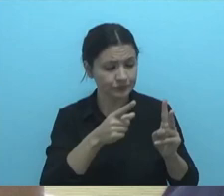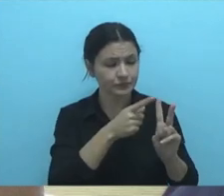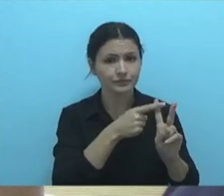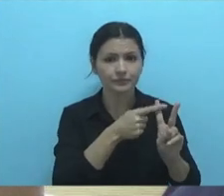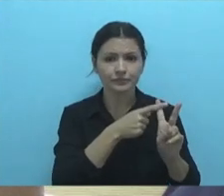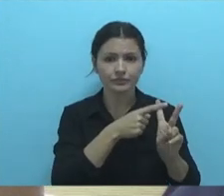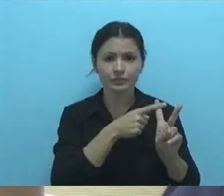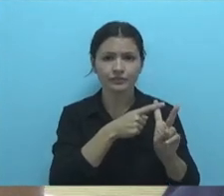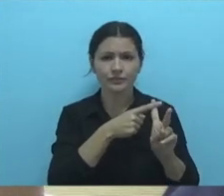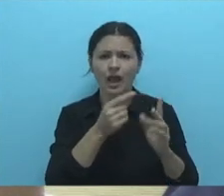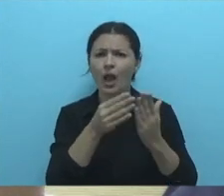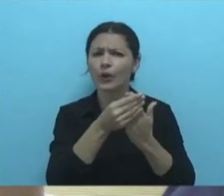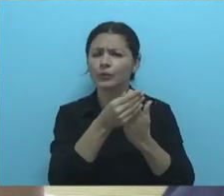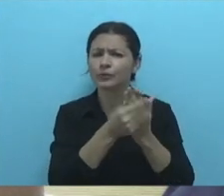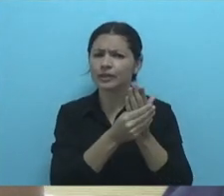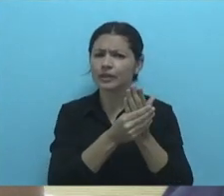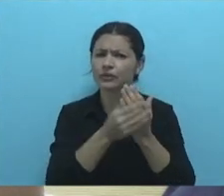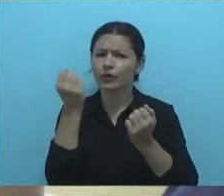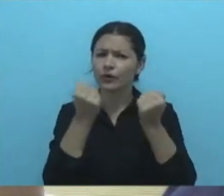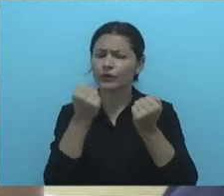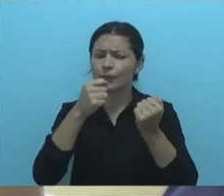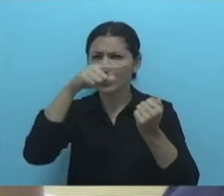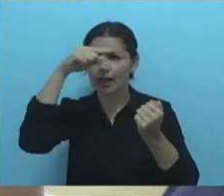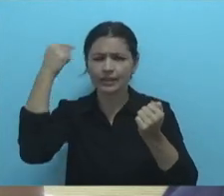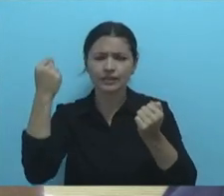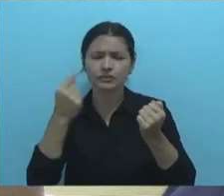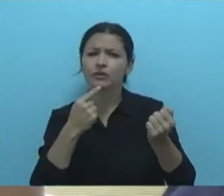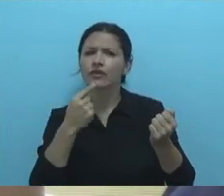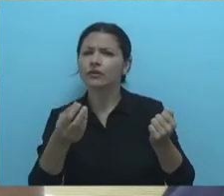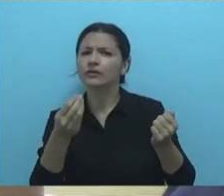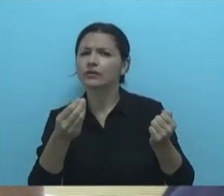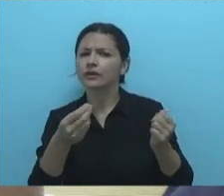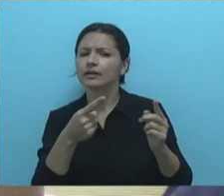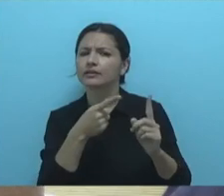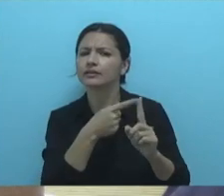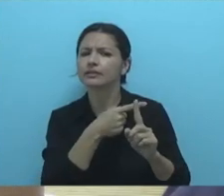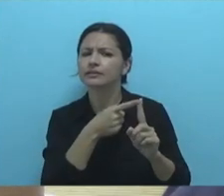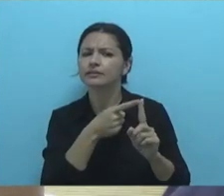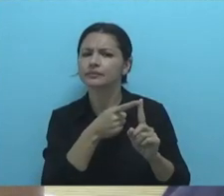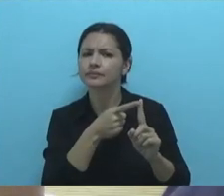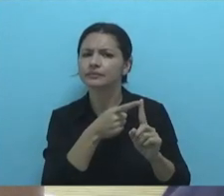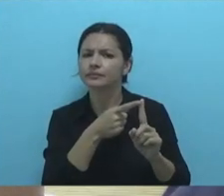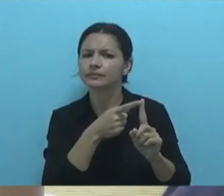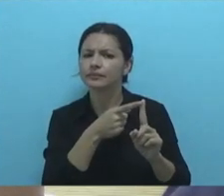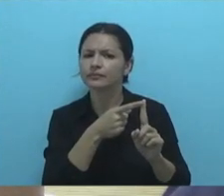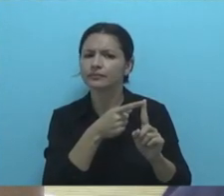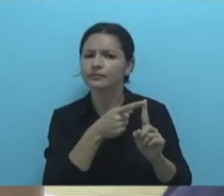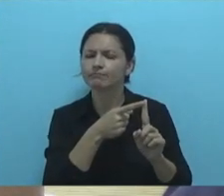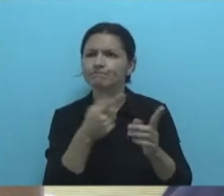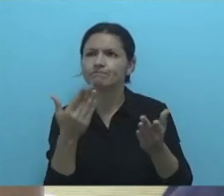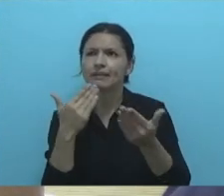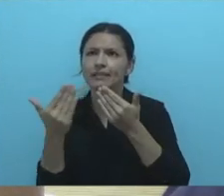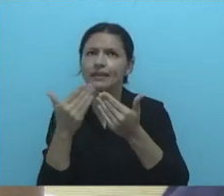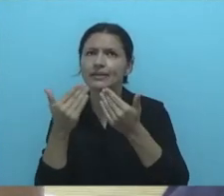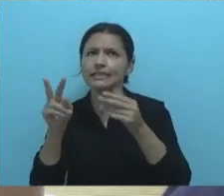señor ministro de economía de la nación Sergio massa que ha vuelto a considerar la necesidad de debatir